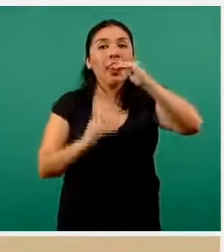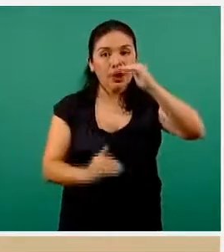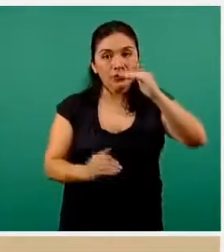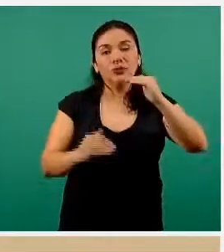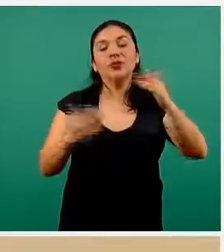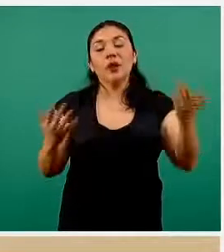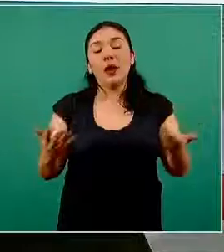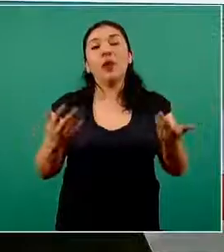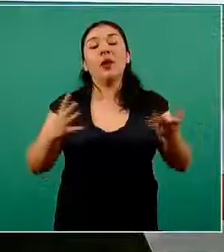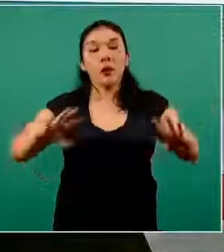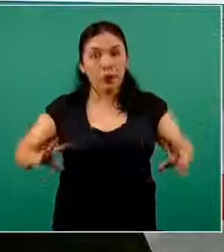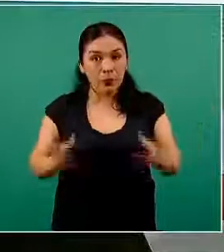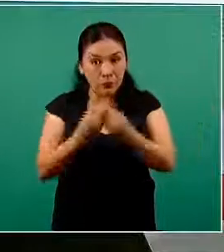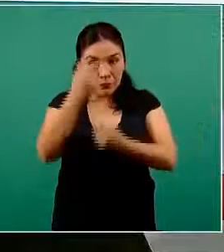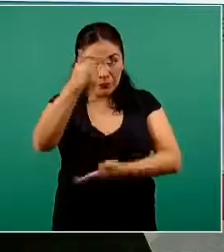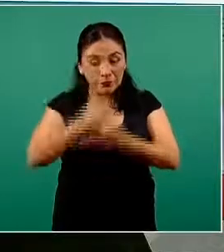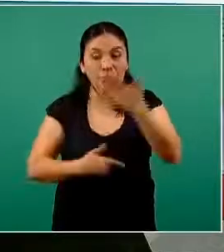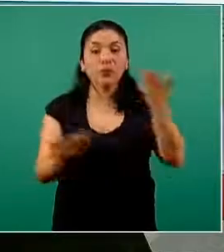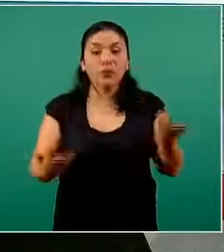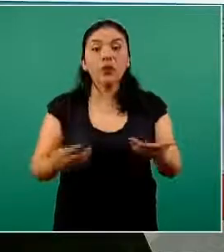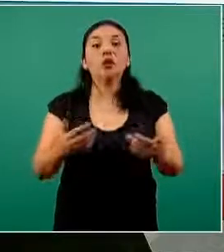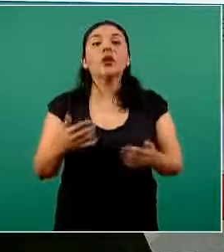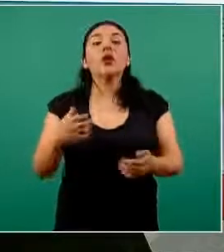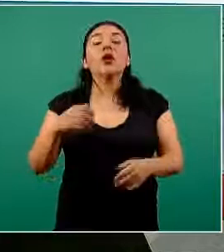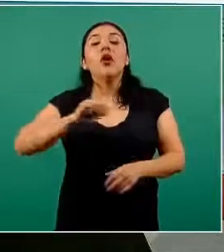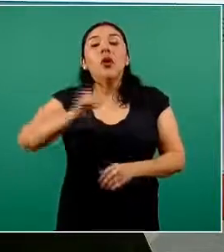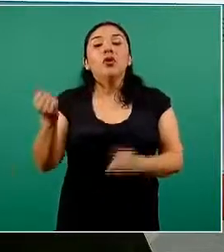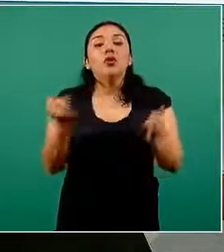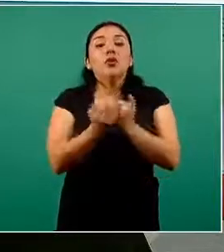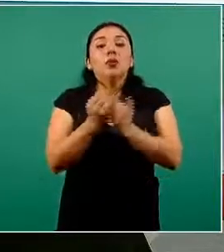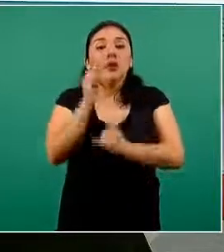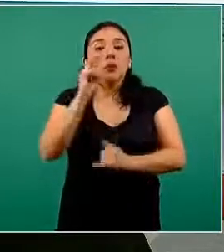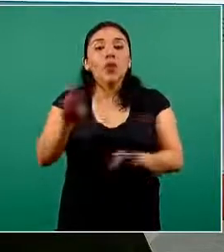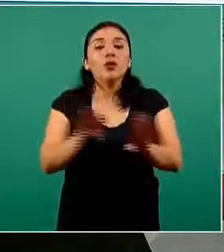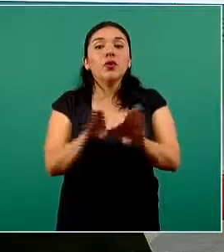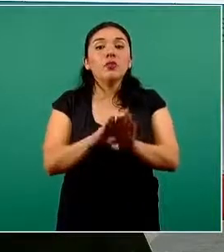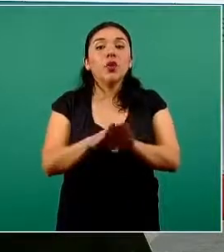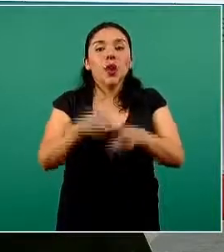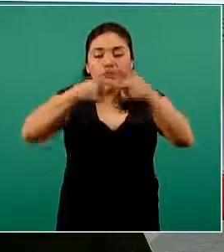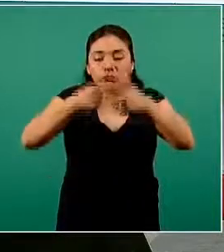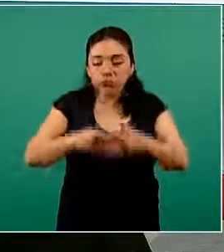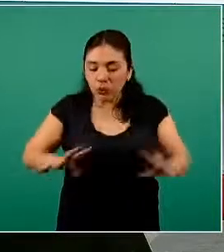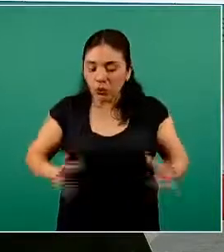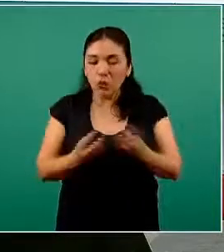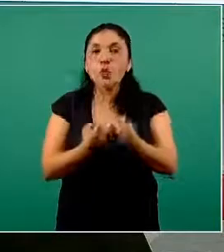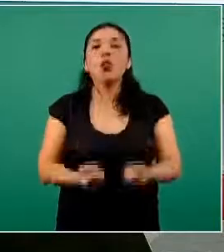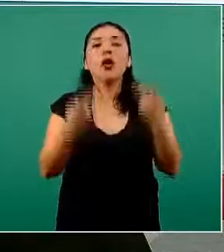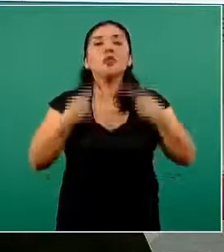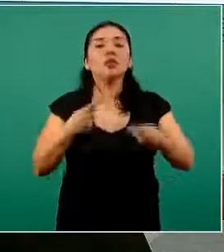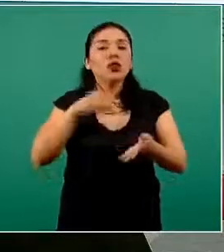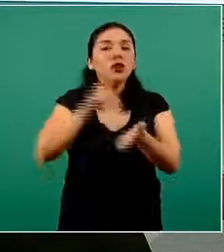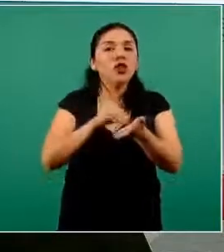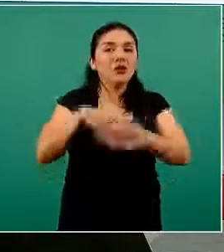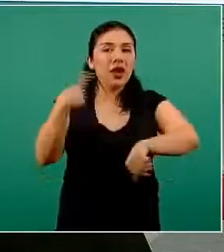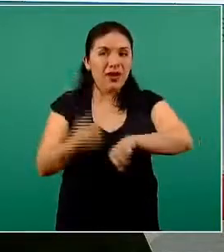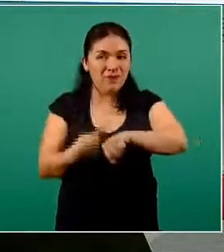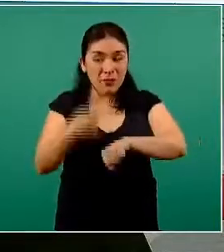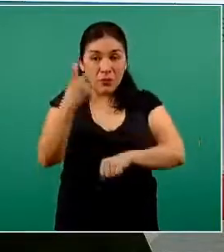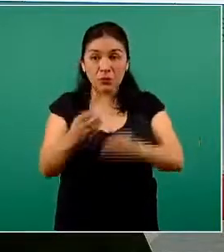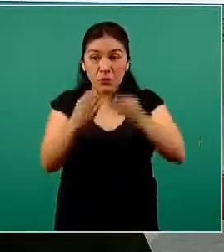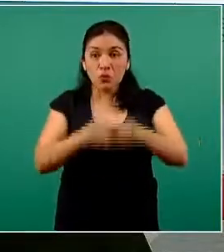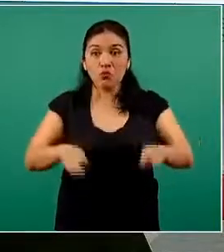casos totales y estimados, y sobre todo también en la de estimados activos, que es importante